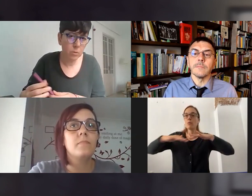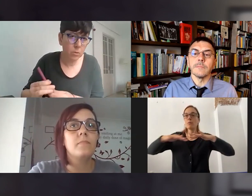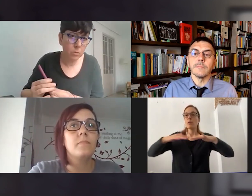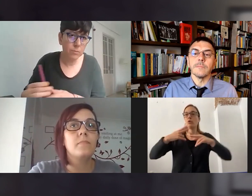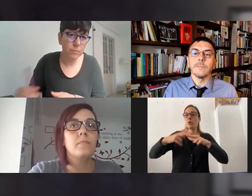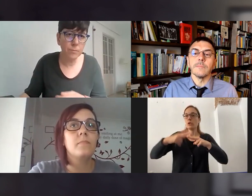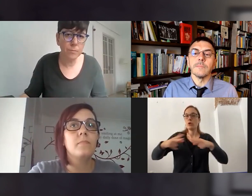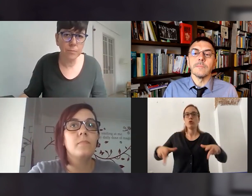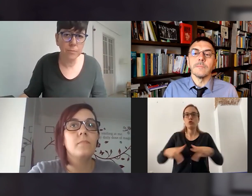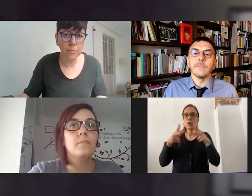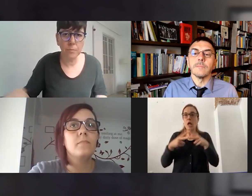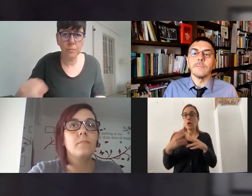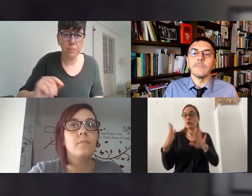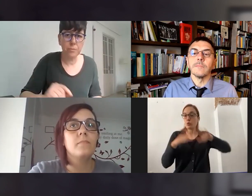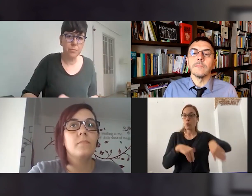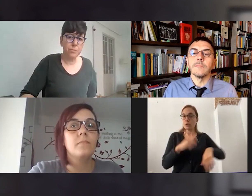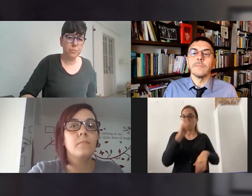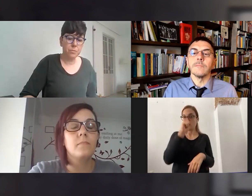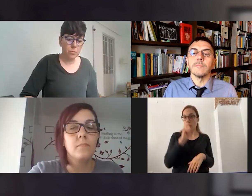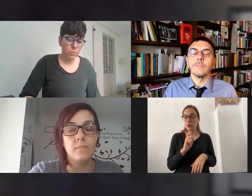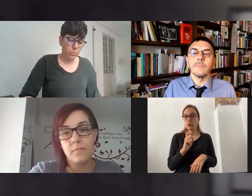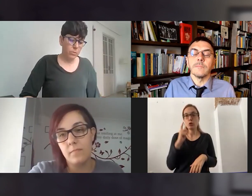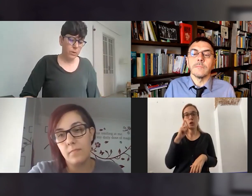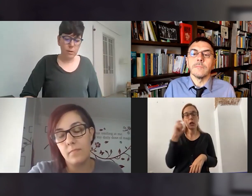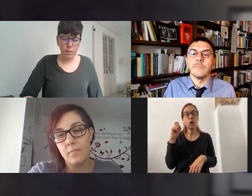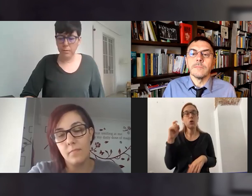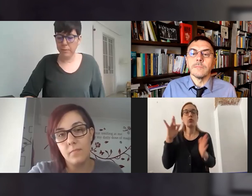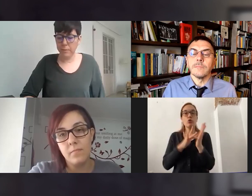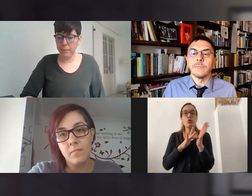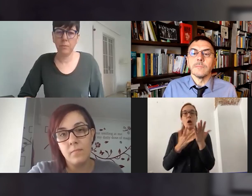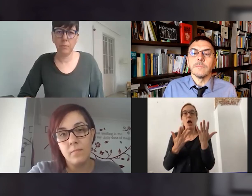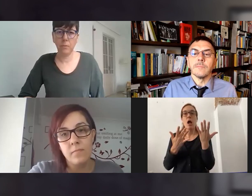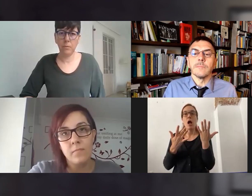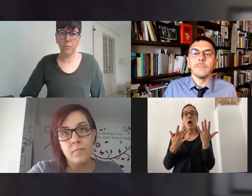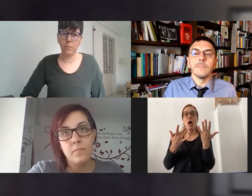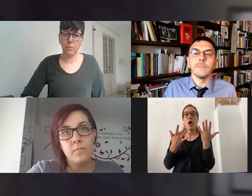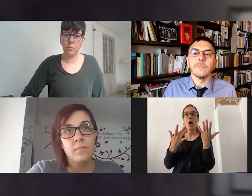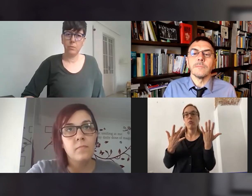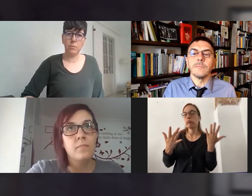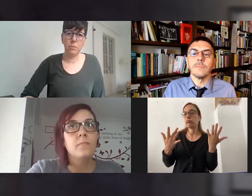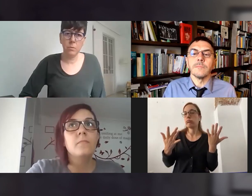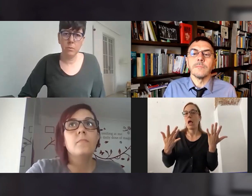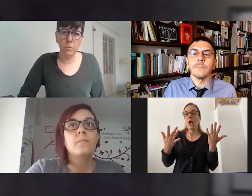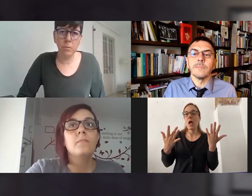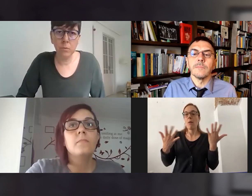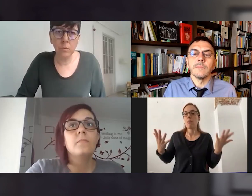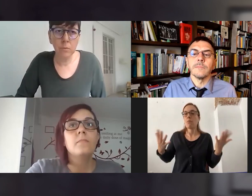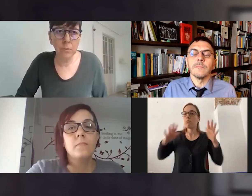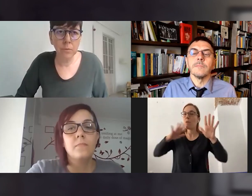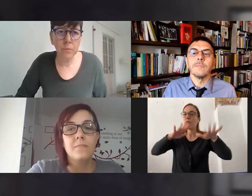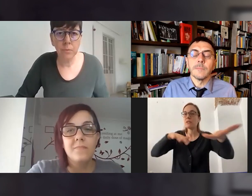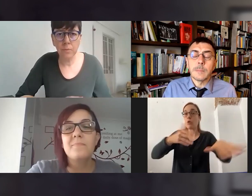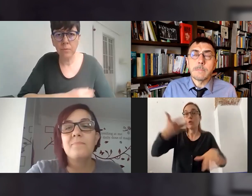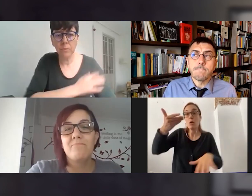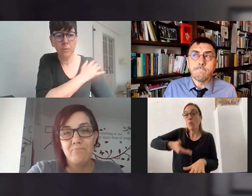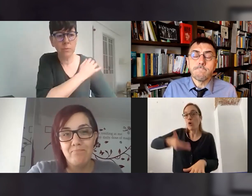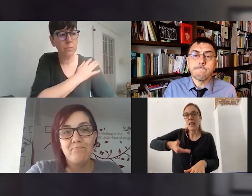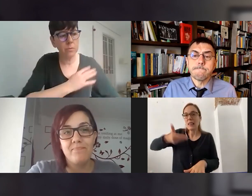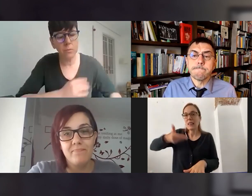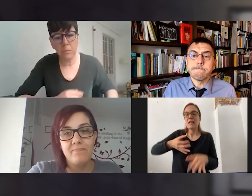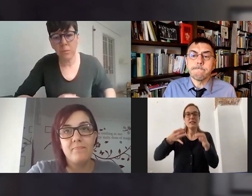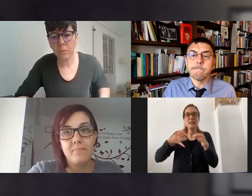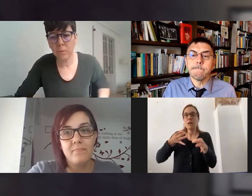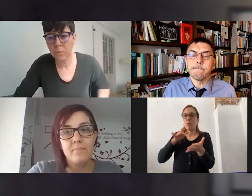pensemos en estos últimos años. Creo que no ha habido una movilización, una manifestación importante, sin que ahí estuviera la gente de Podemos, desde el